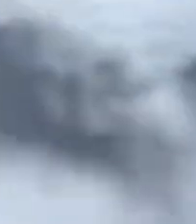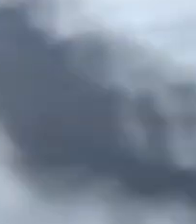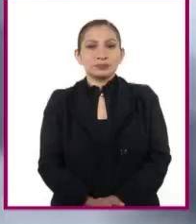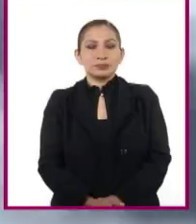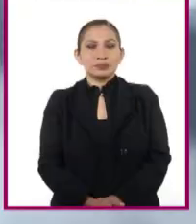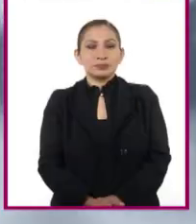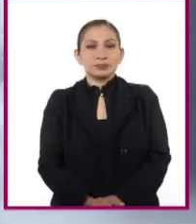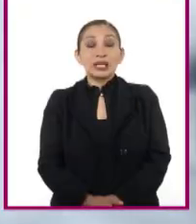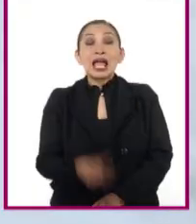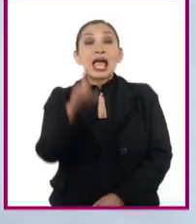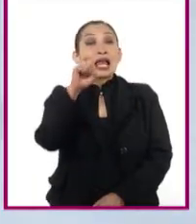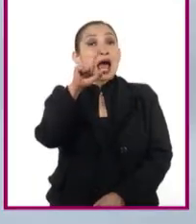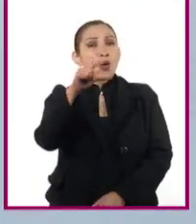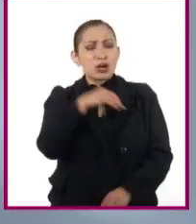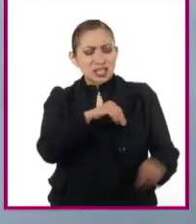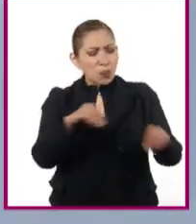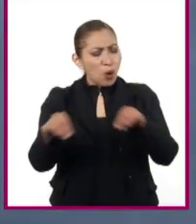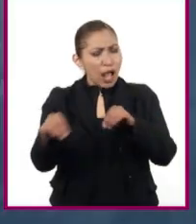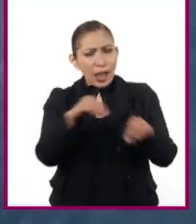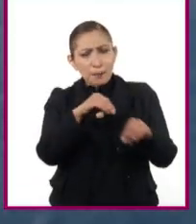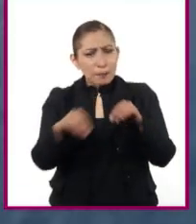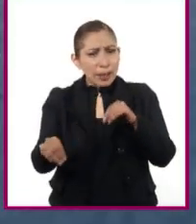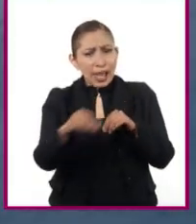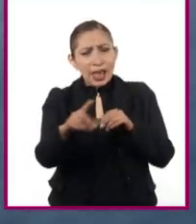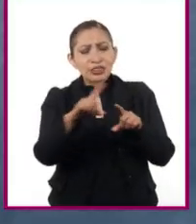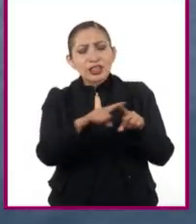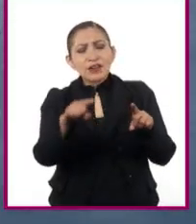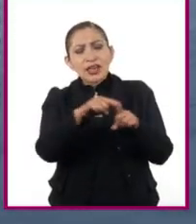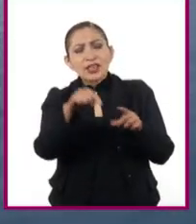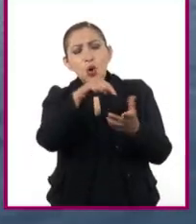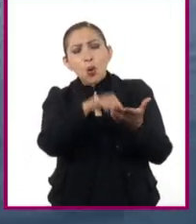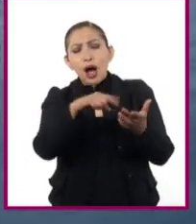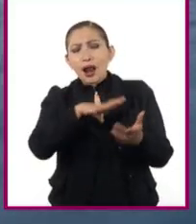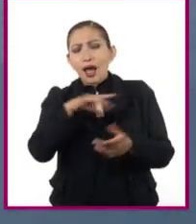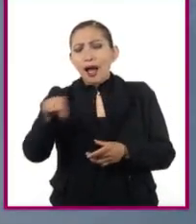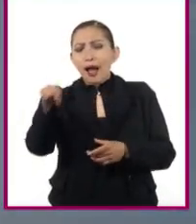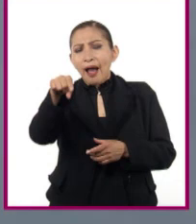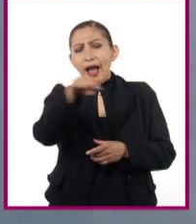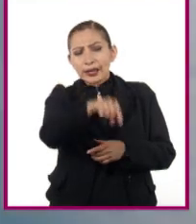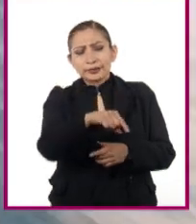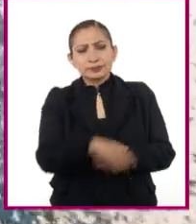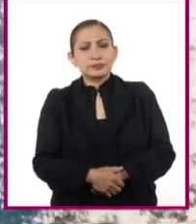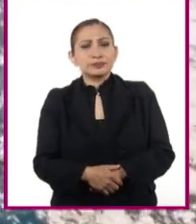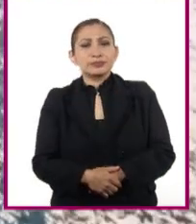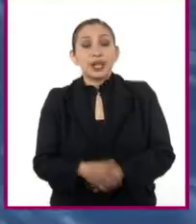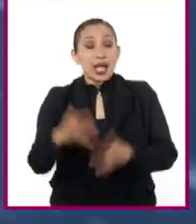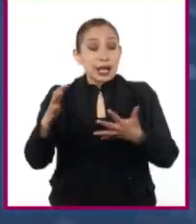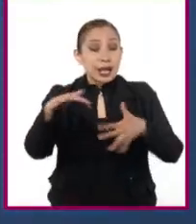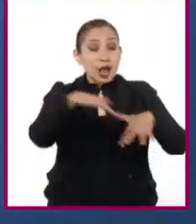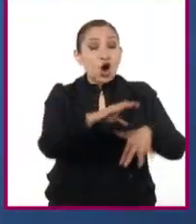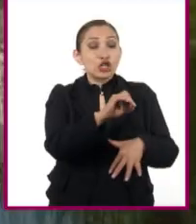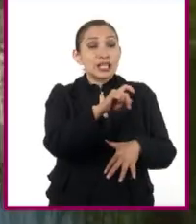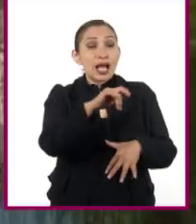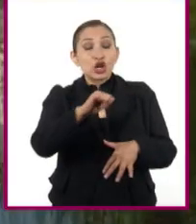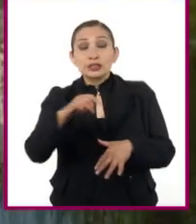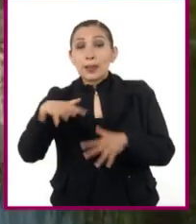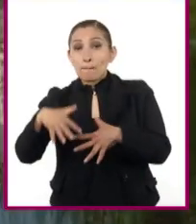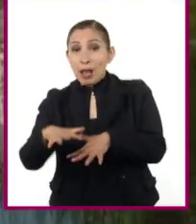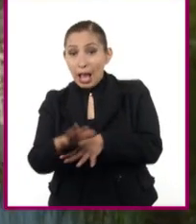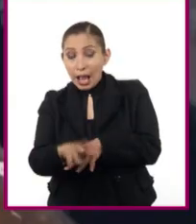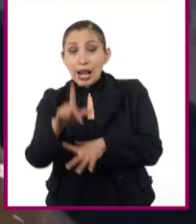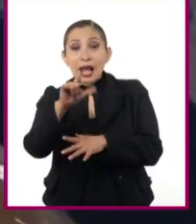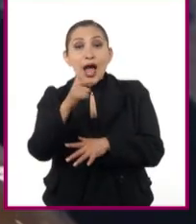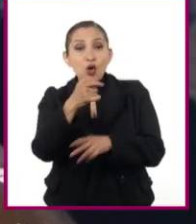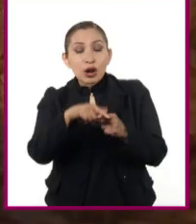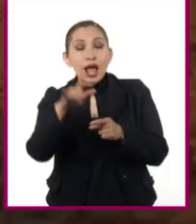El agua es un recurso dinámico que fluye entre los diversos ecosistemas, en océanos y mares,